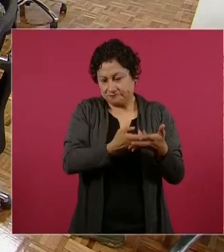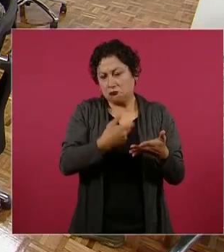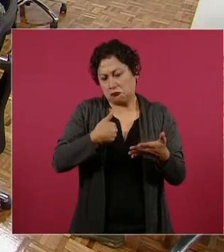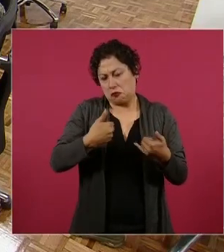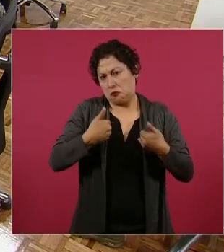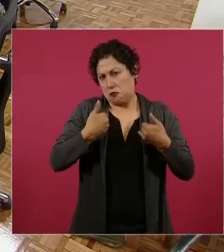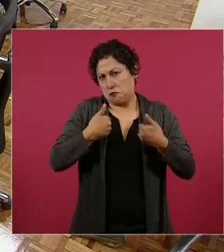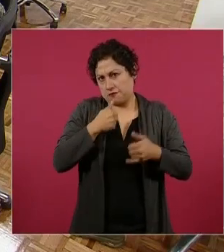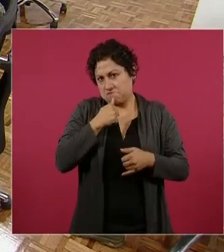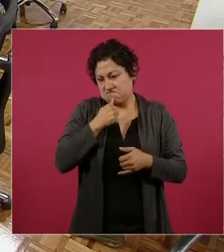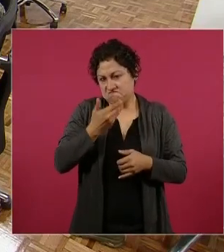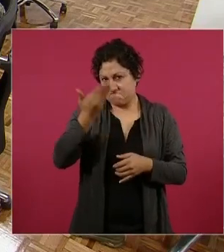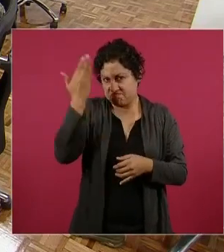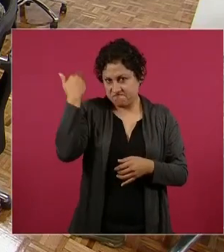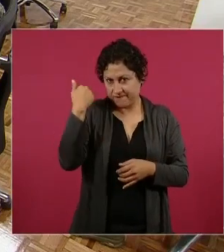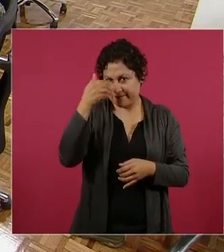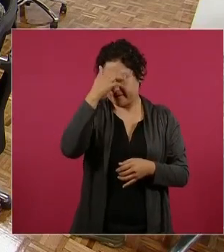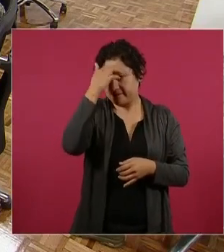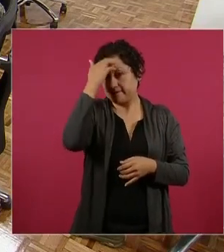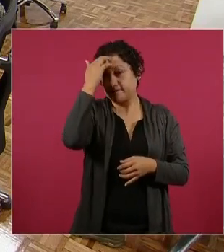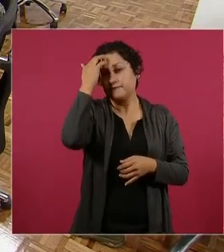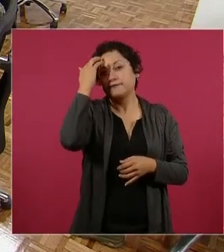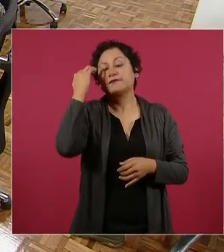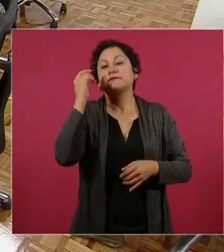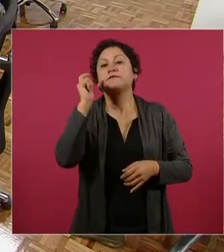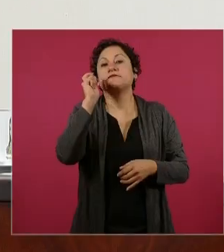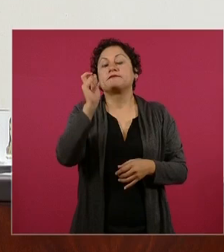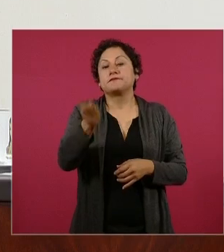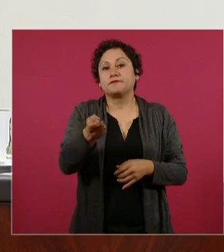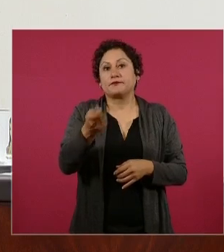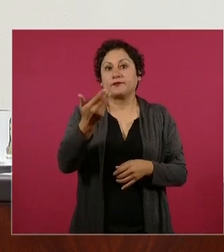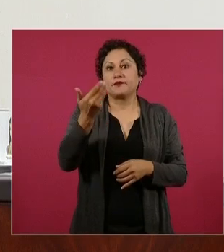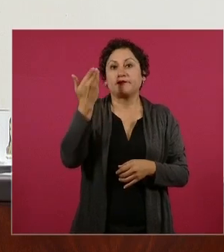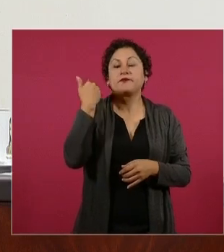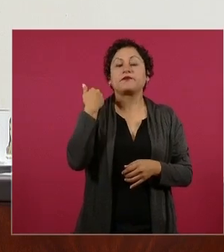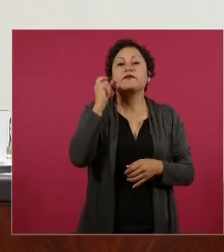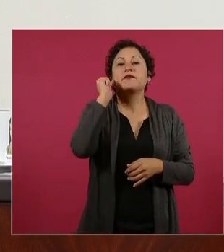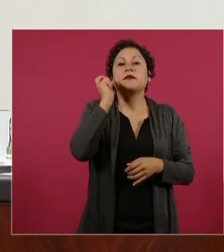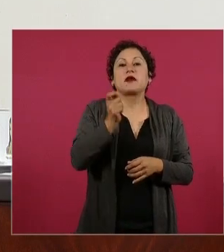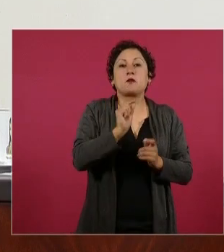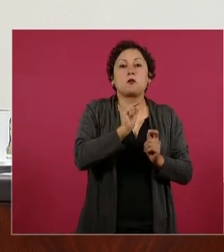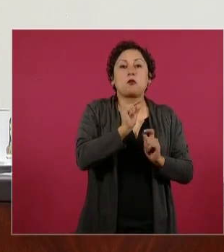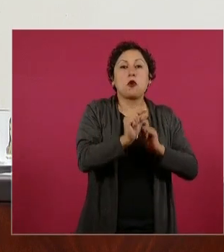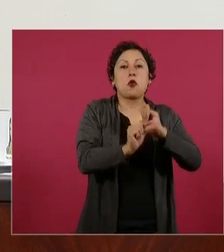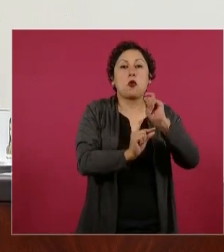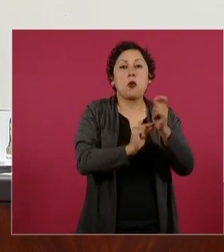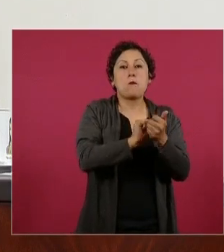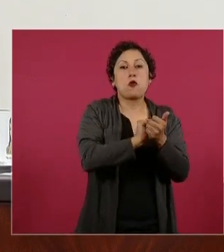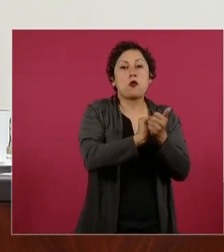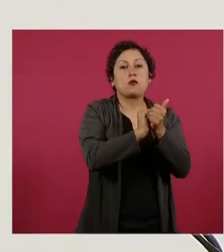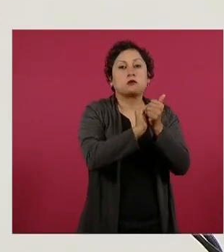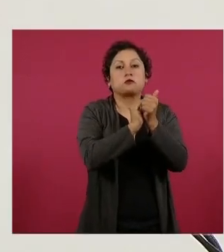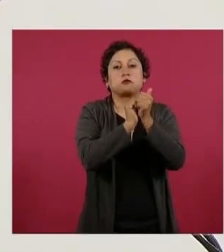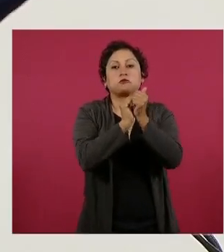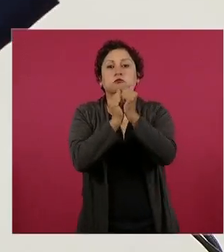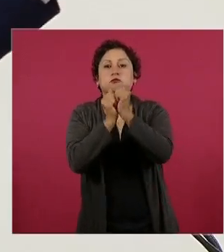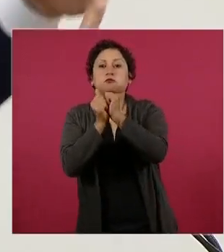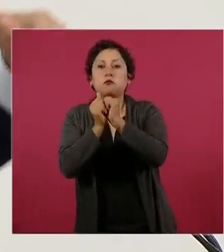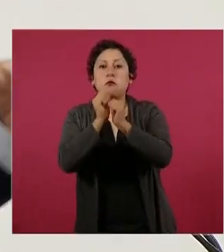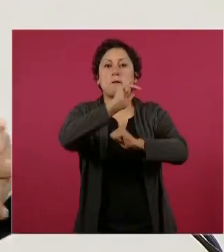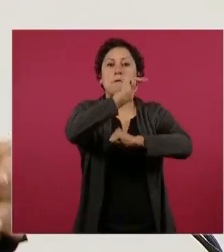que fueron implantando el que los gobiernos tenían que ser reconocidos